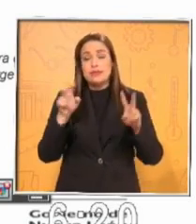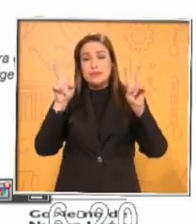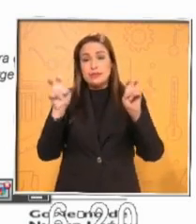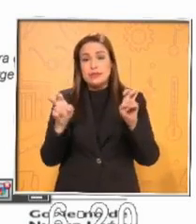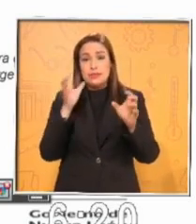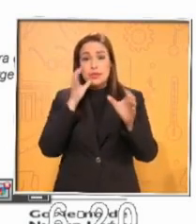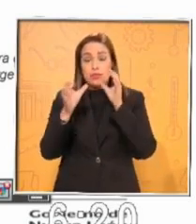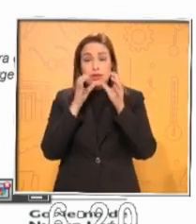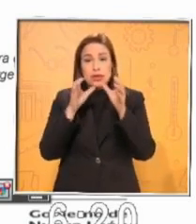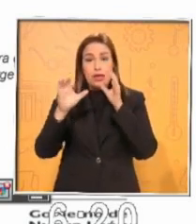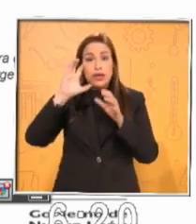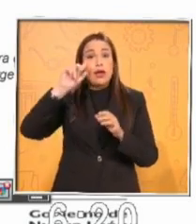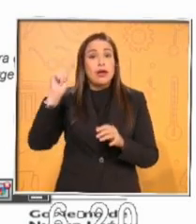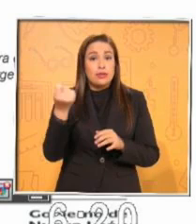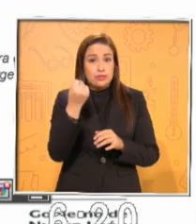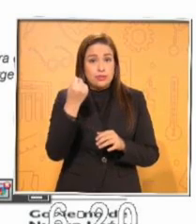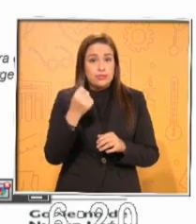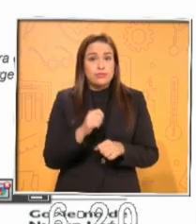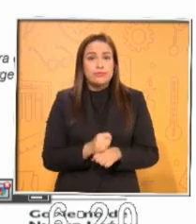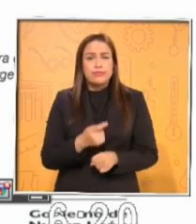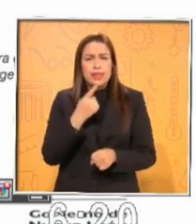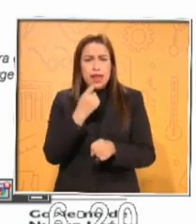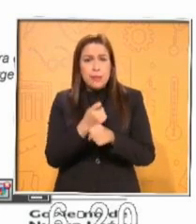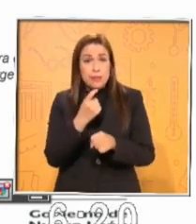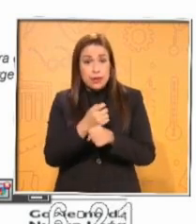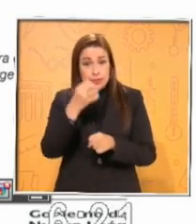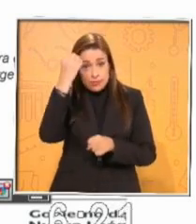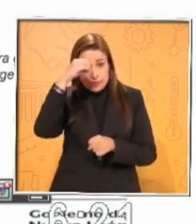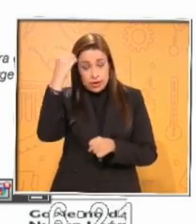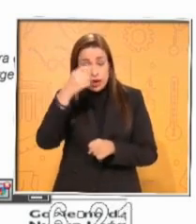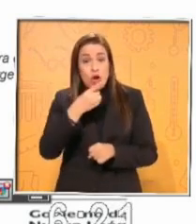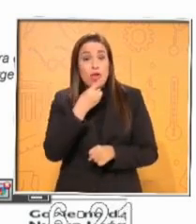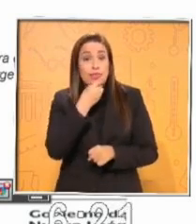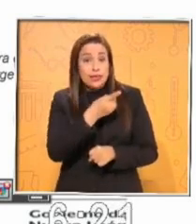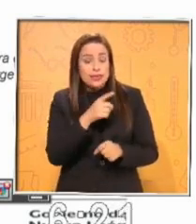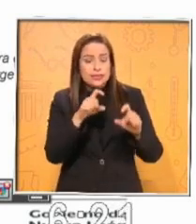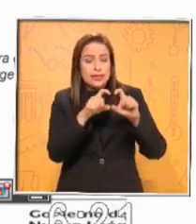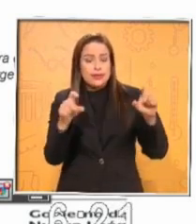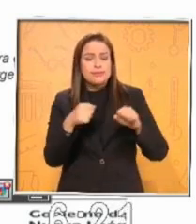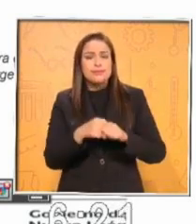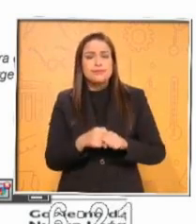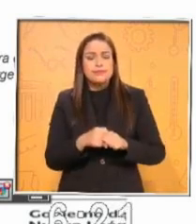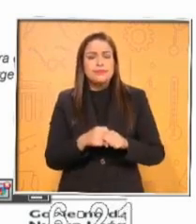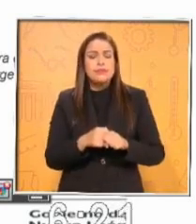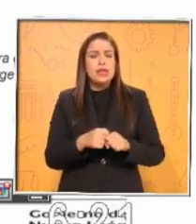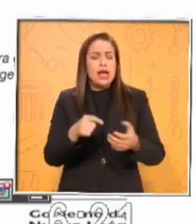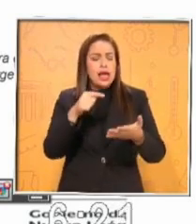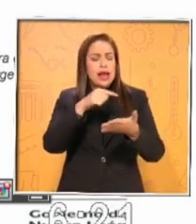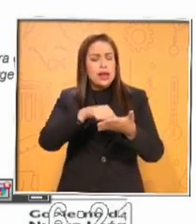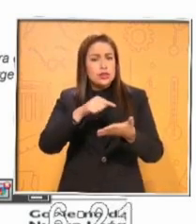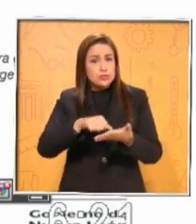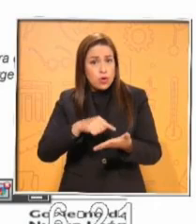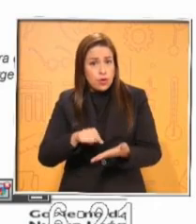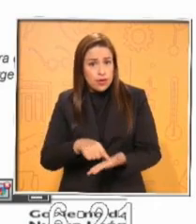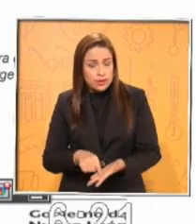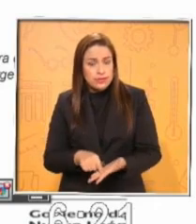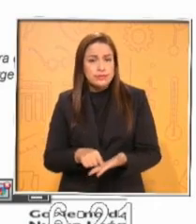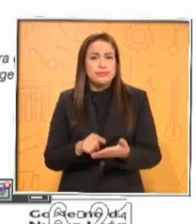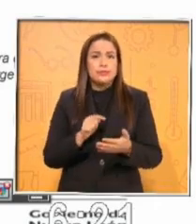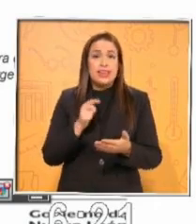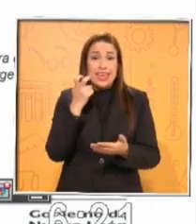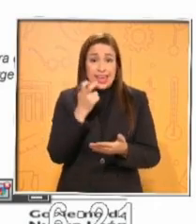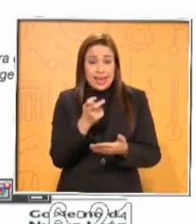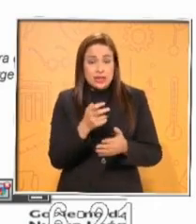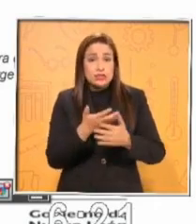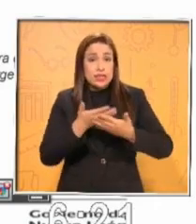y tecnología. La primera opinión nos dice: los móviles, smartphones, se han convertido en un